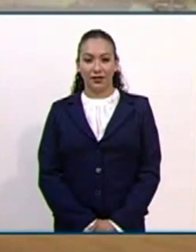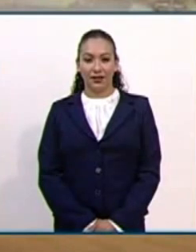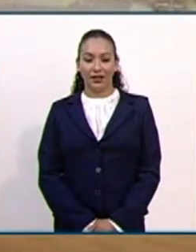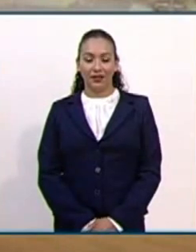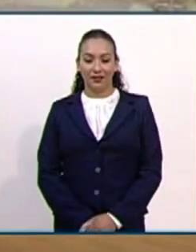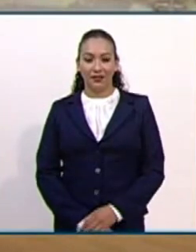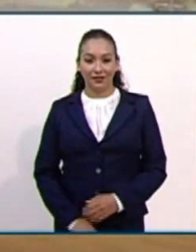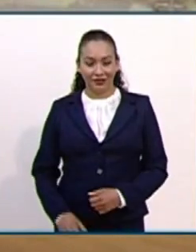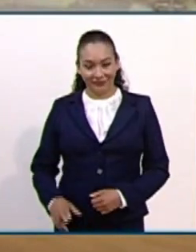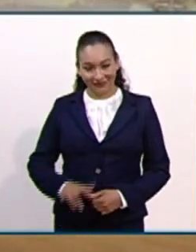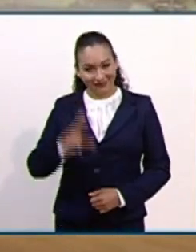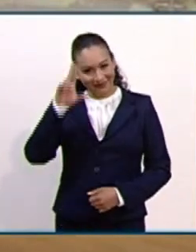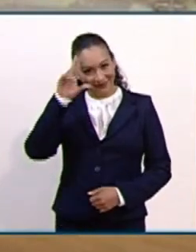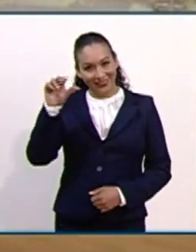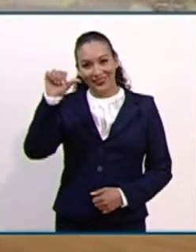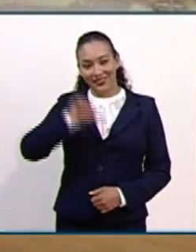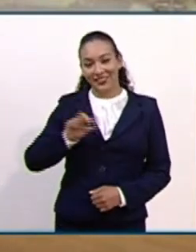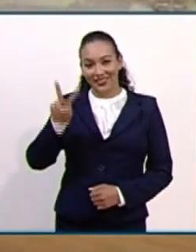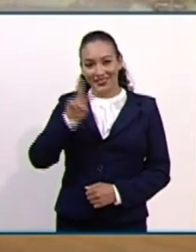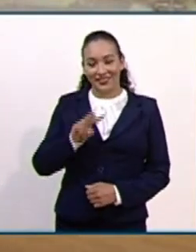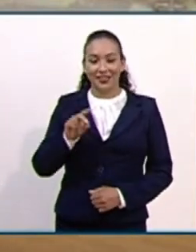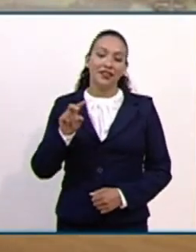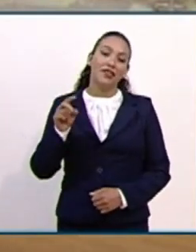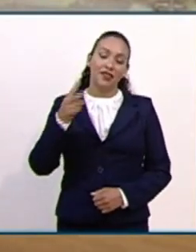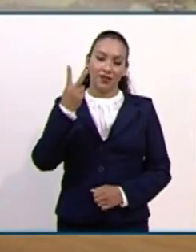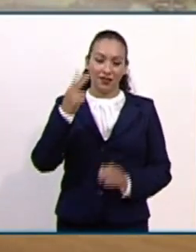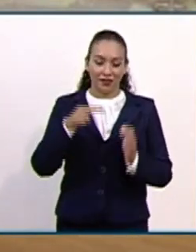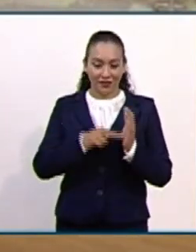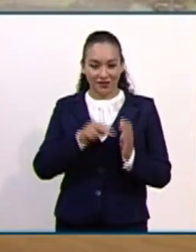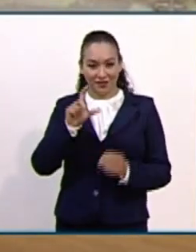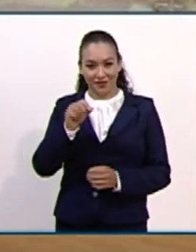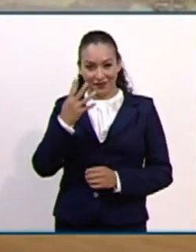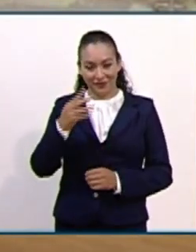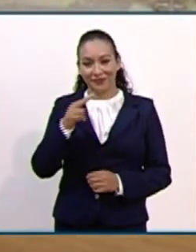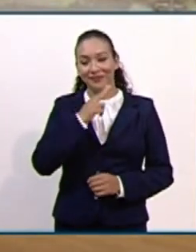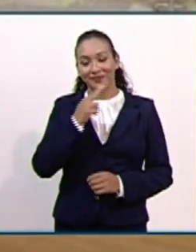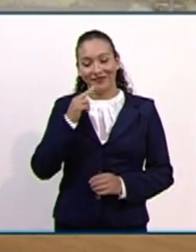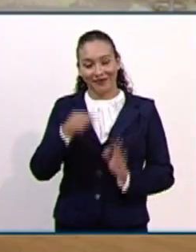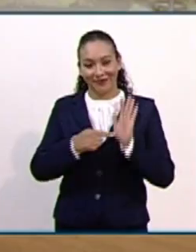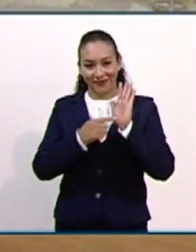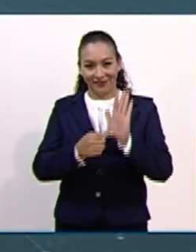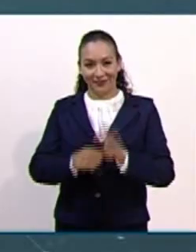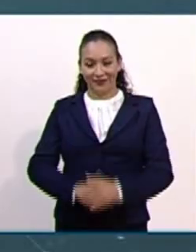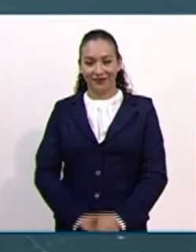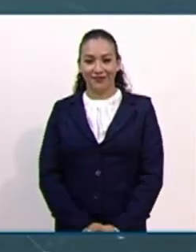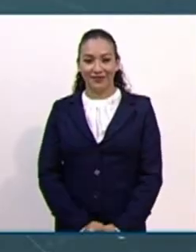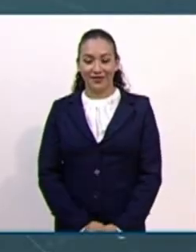Hoy es viernes 19 de abril de 2024 y estas son las noticias.